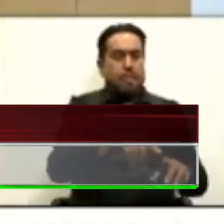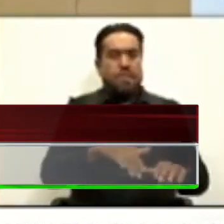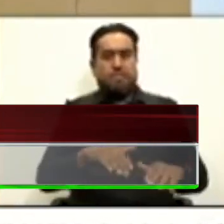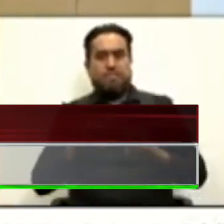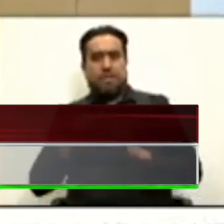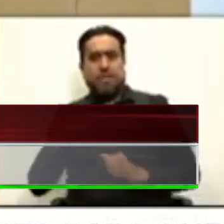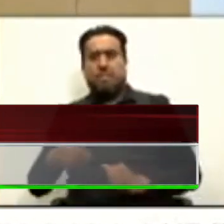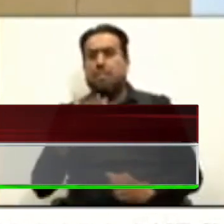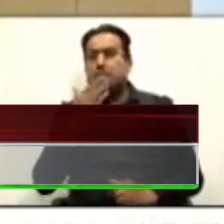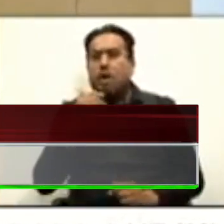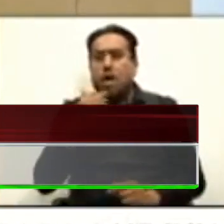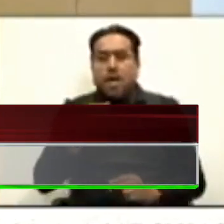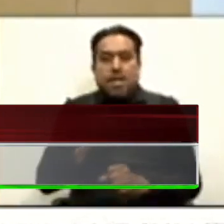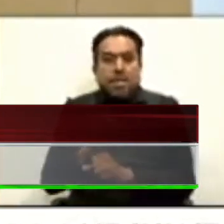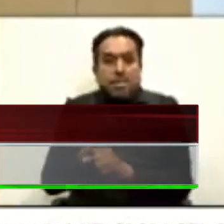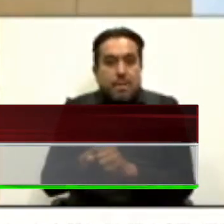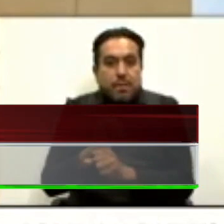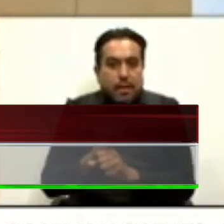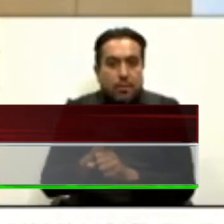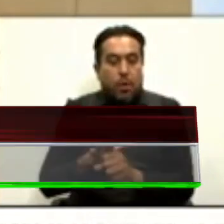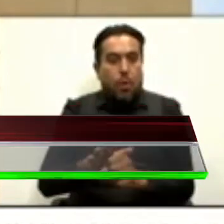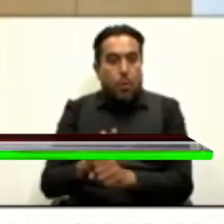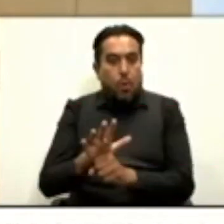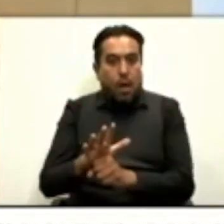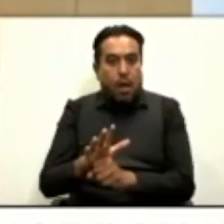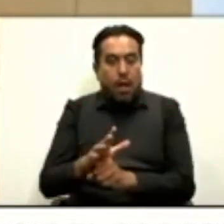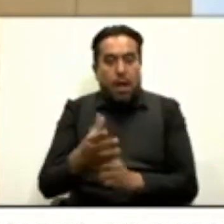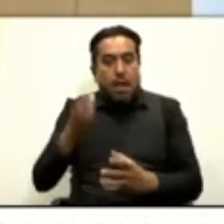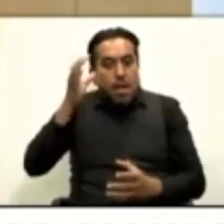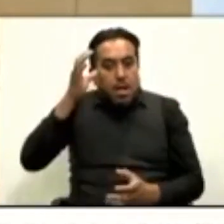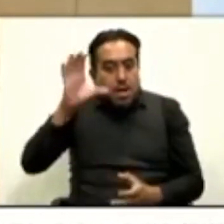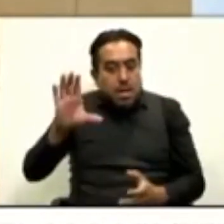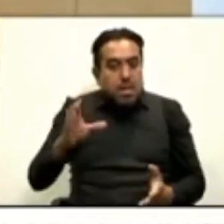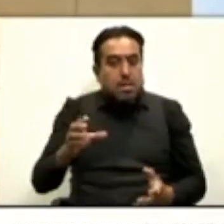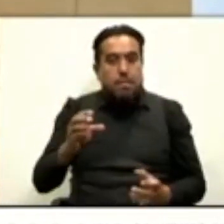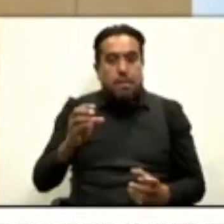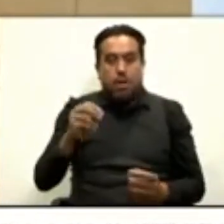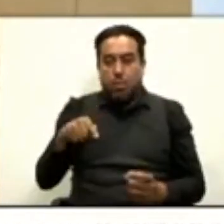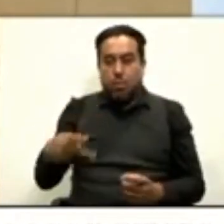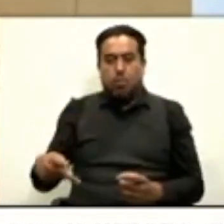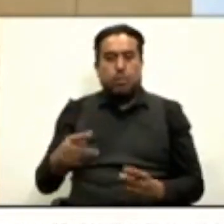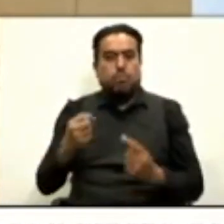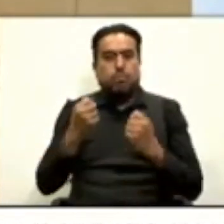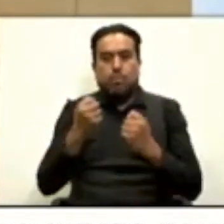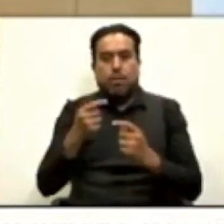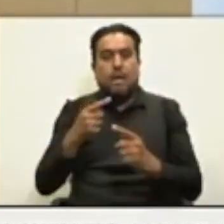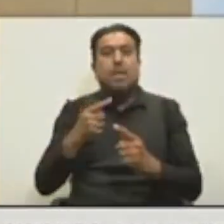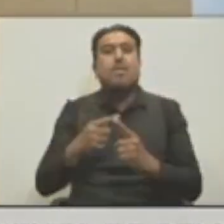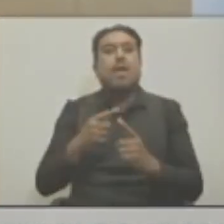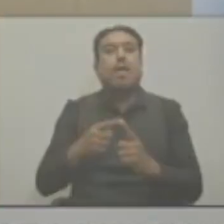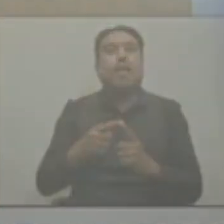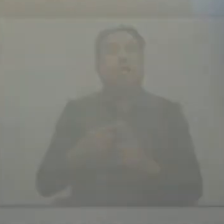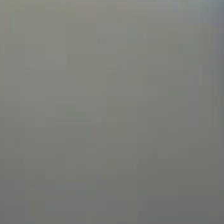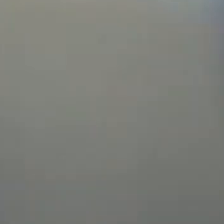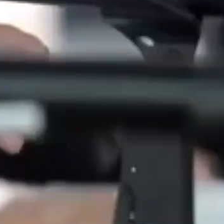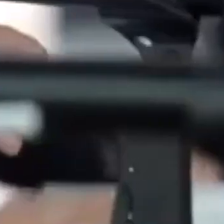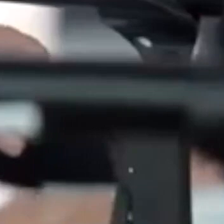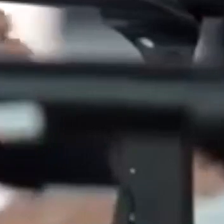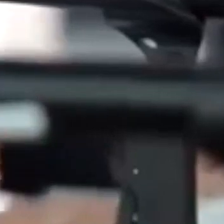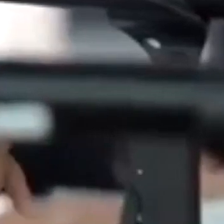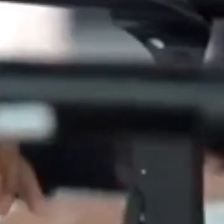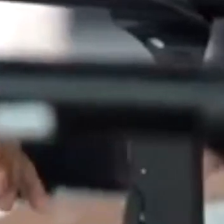investigue y persiga los delitos independientemente de la afiliación de quien los cometa la